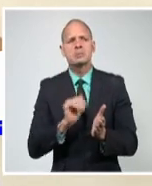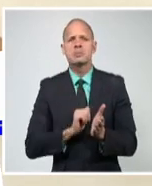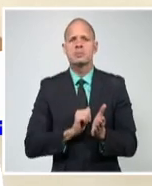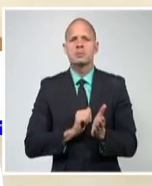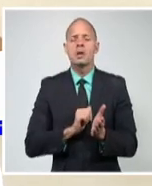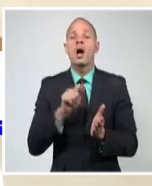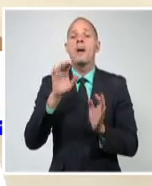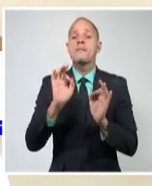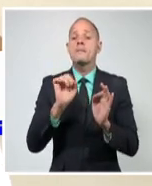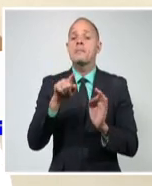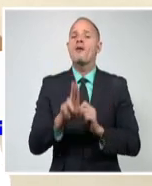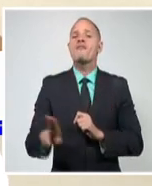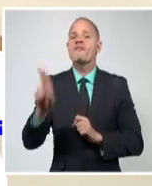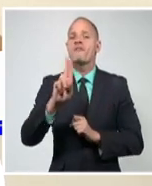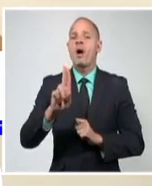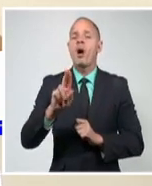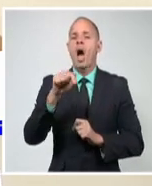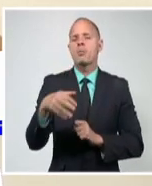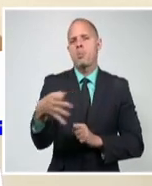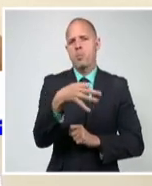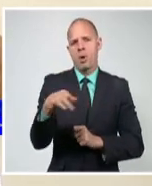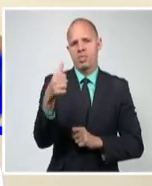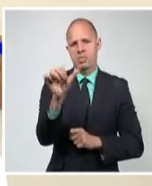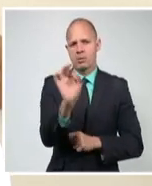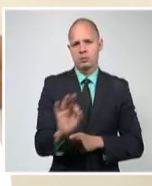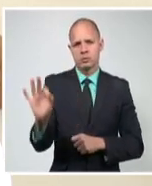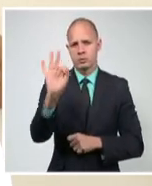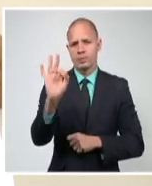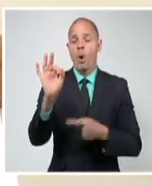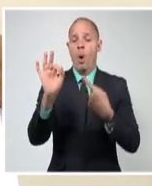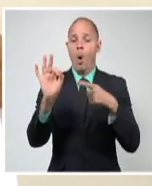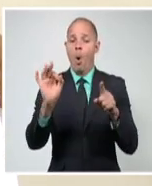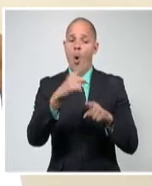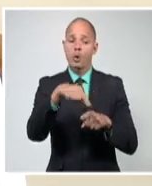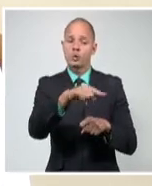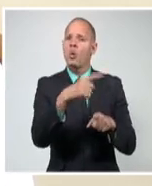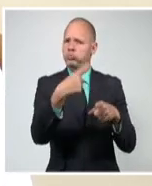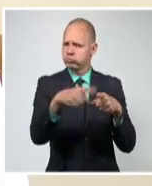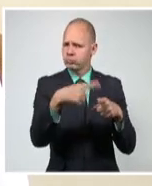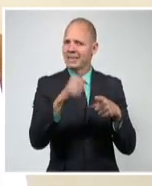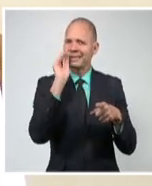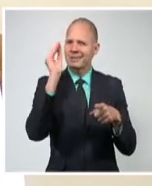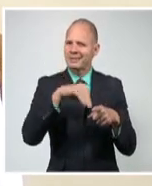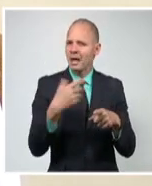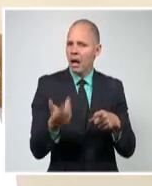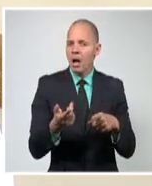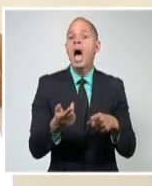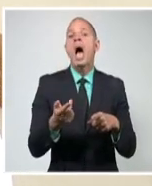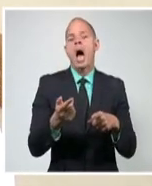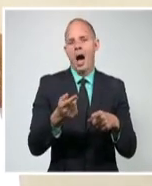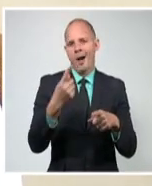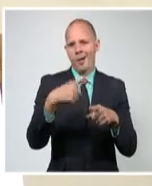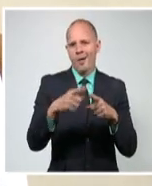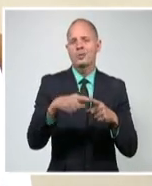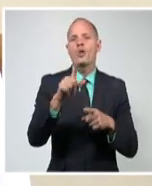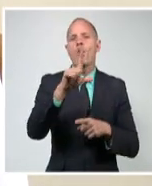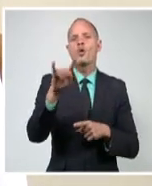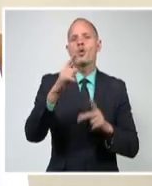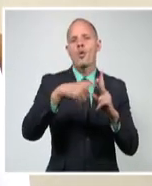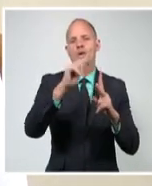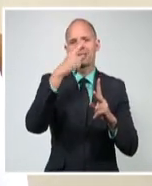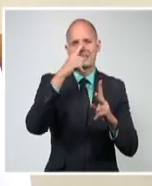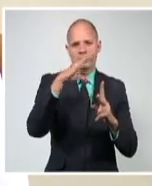pertenecen a la Facultad 10 de Octubre y tenemos también de la Facultad Fatesa, Miguel Enrique, Fajardo, Calixto, que están aquí por